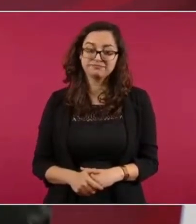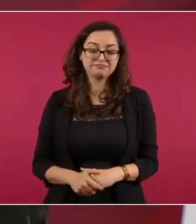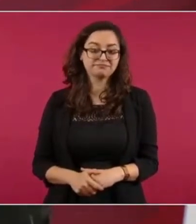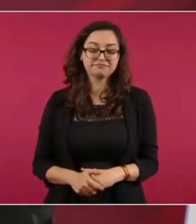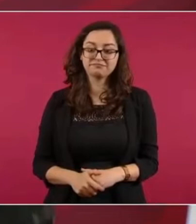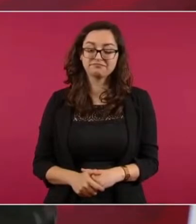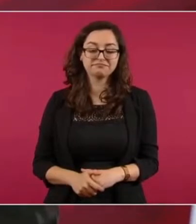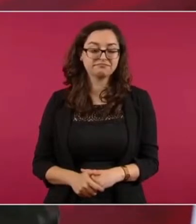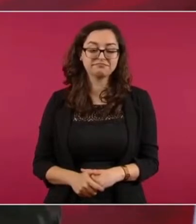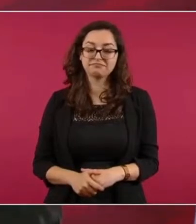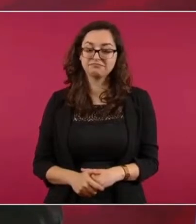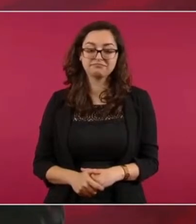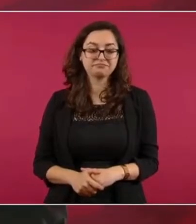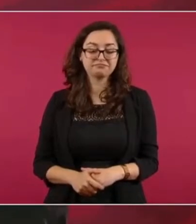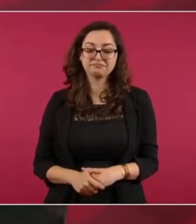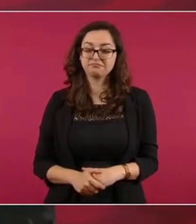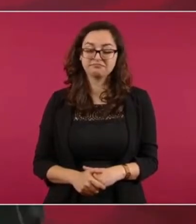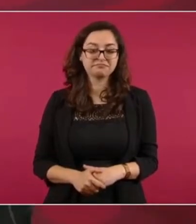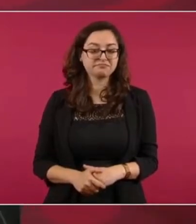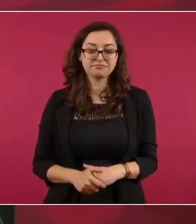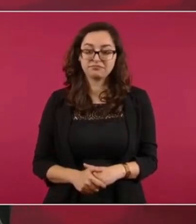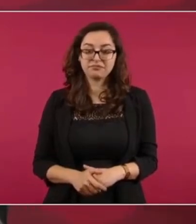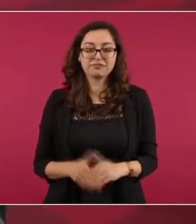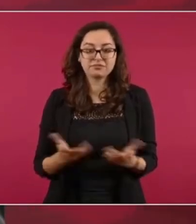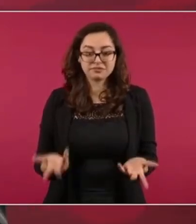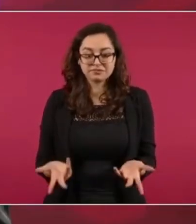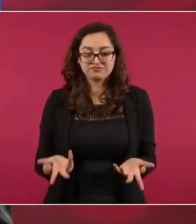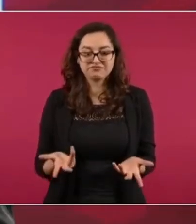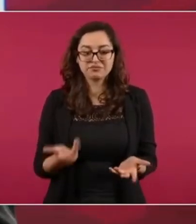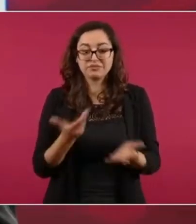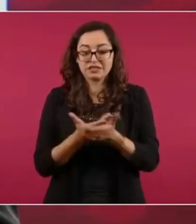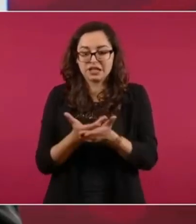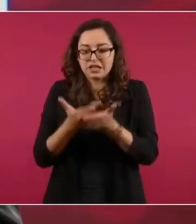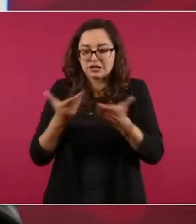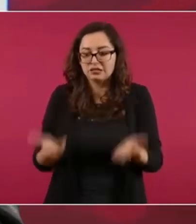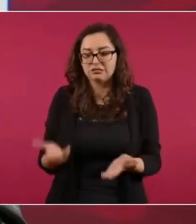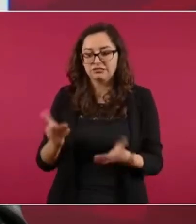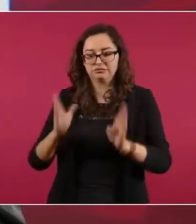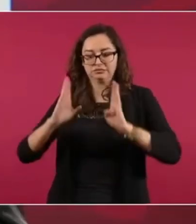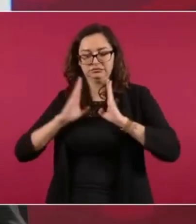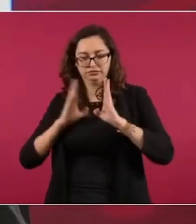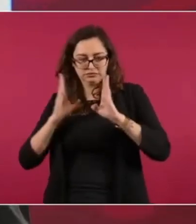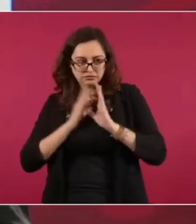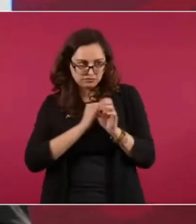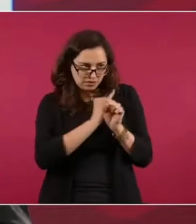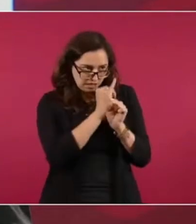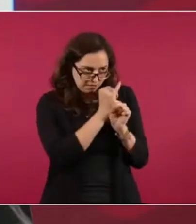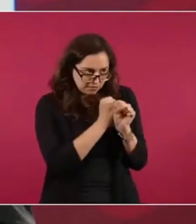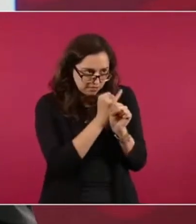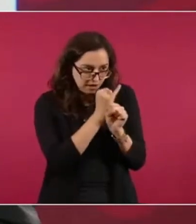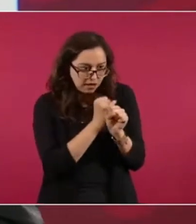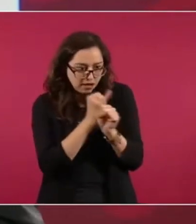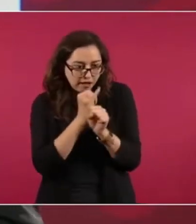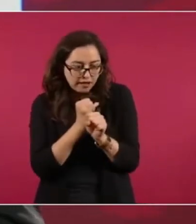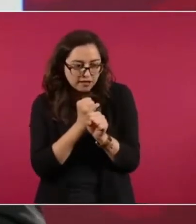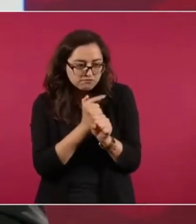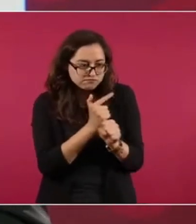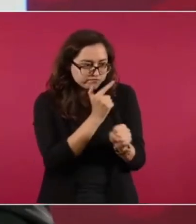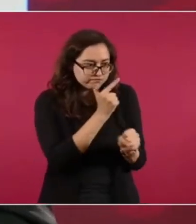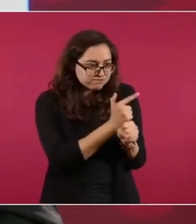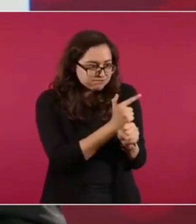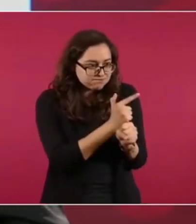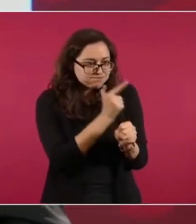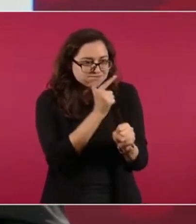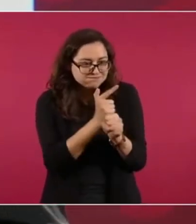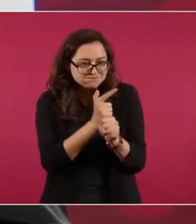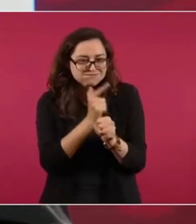No, es atender las causas que originan la violencia, y aunque no les